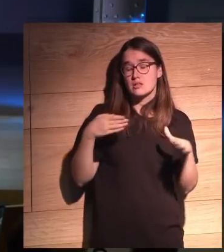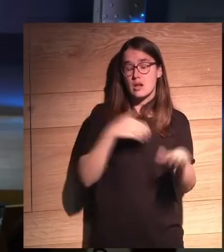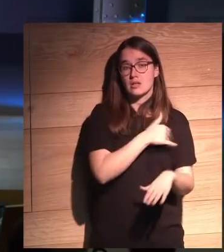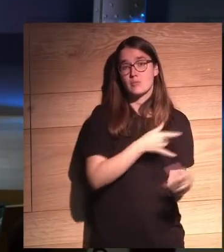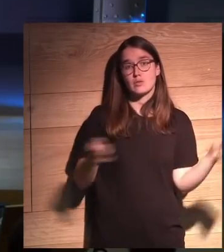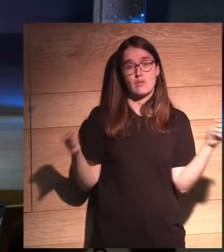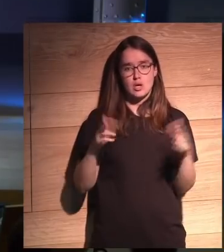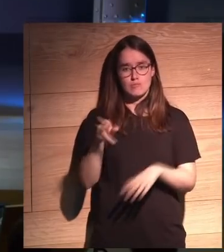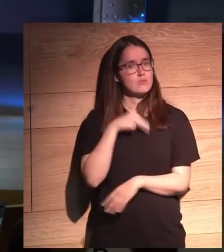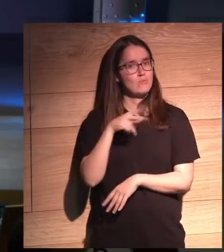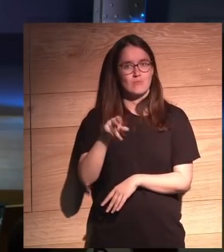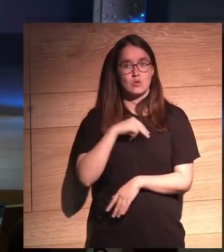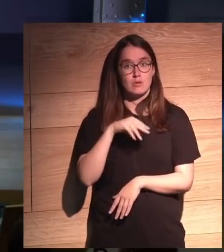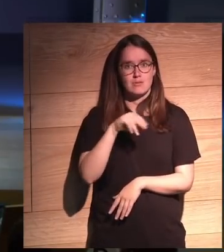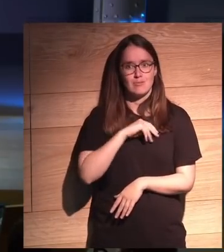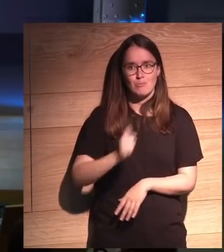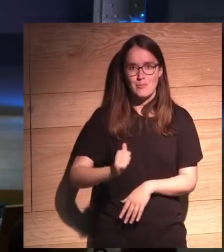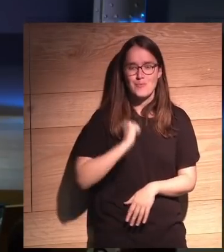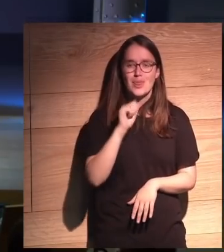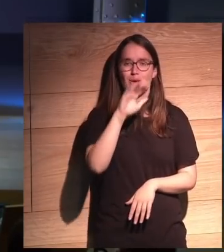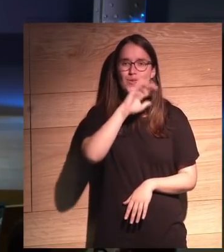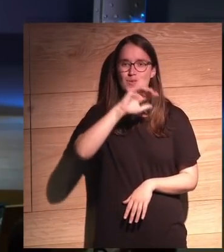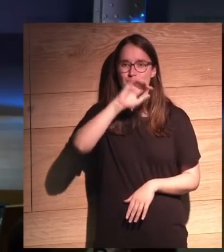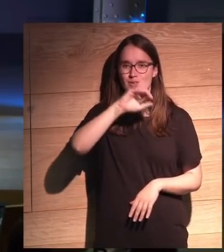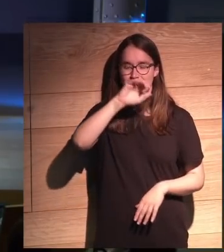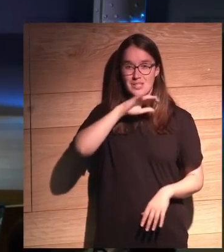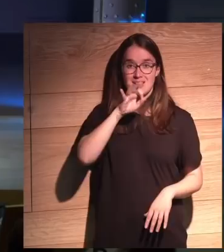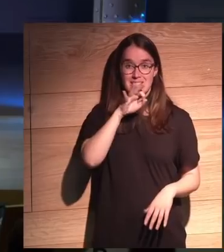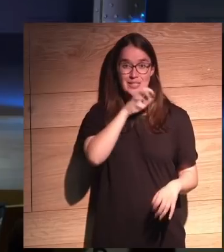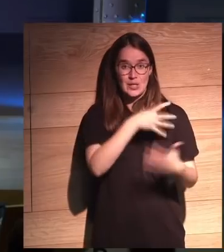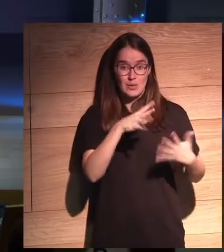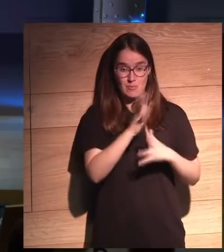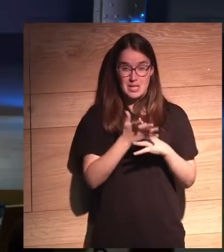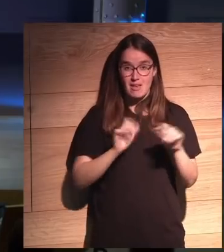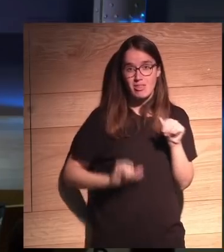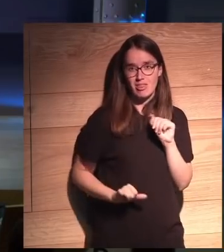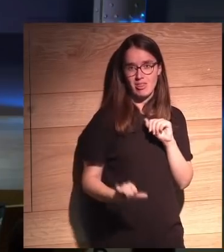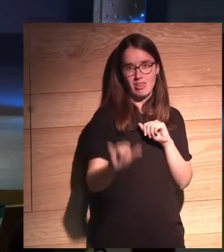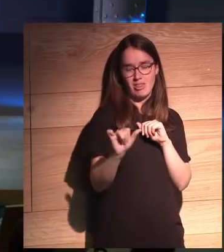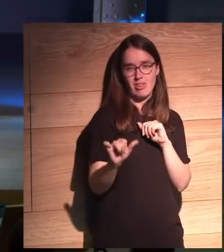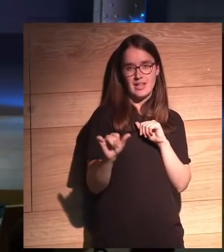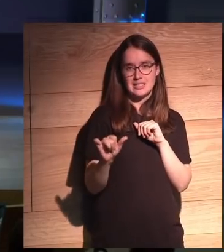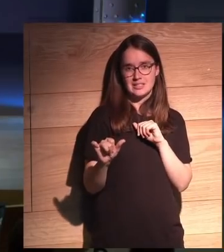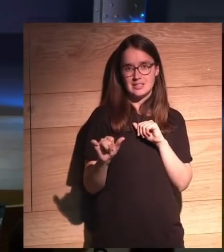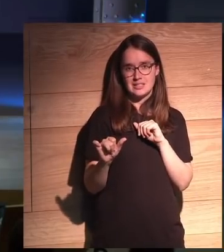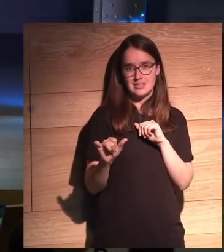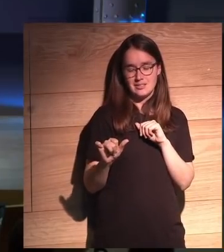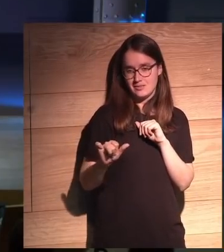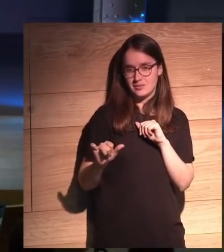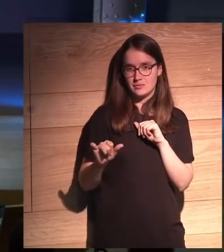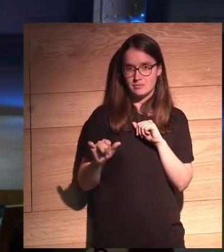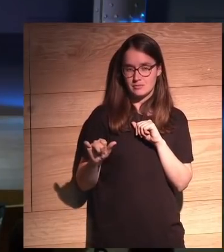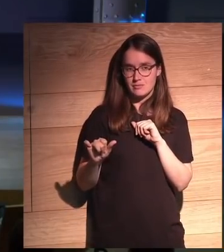academias oficiales, curiosamente, desde mediados del siglo XIX, hay verdaderas